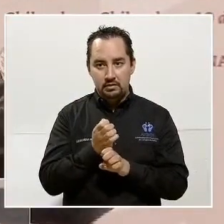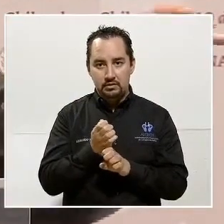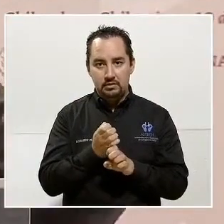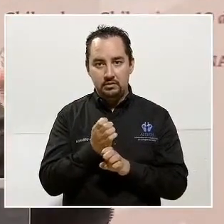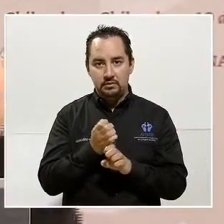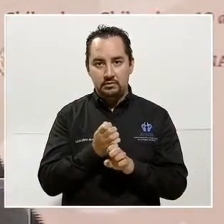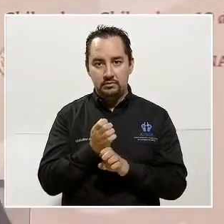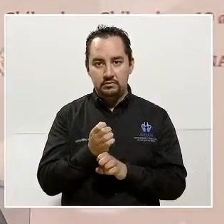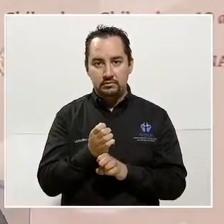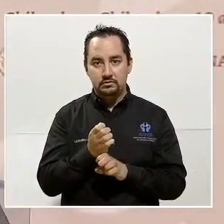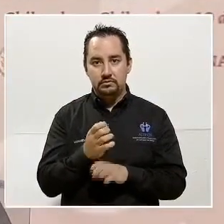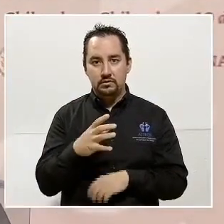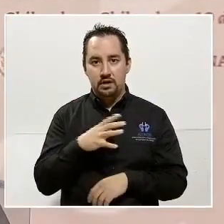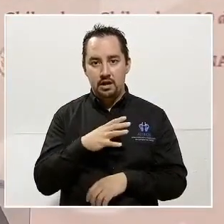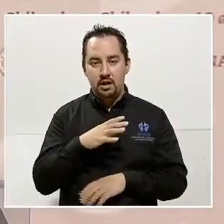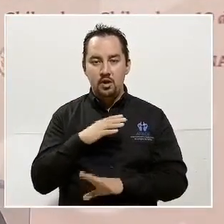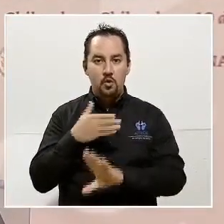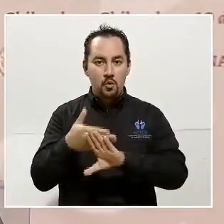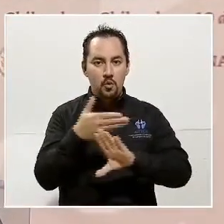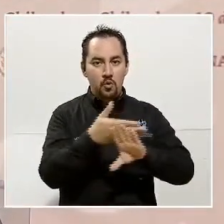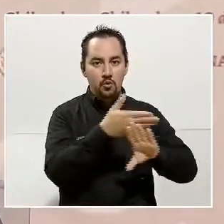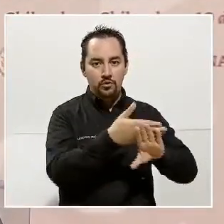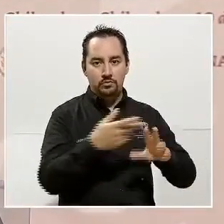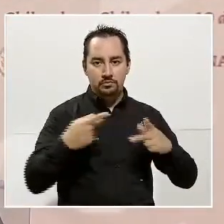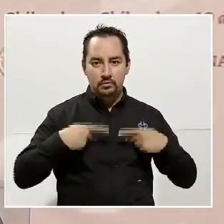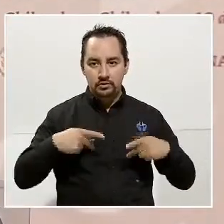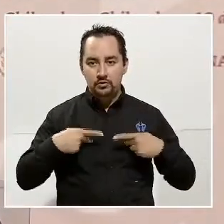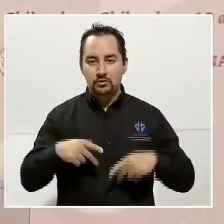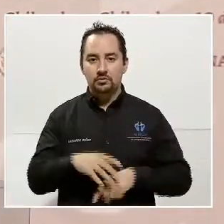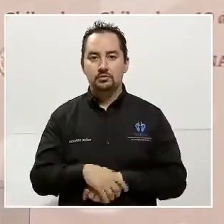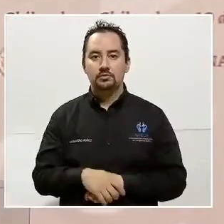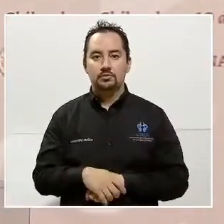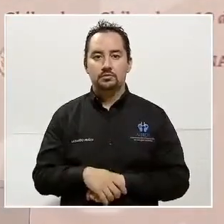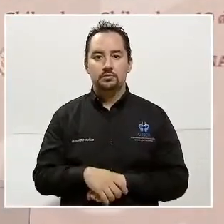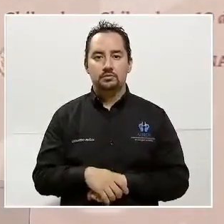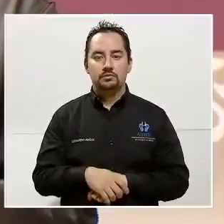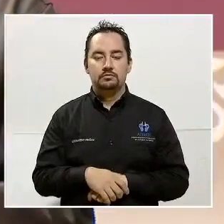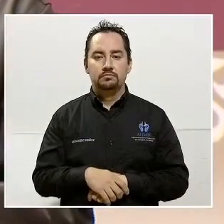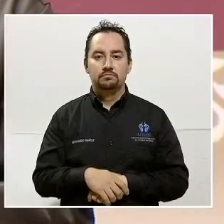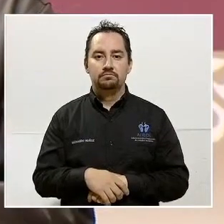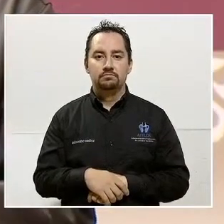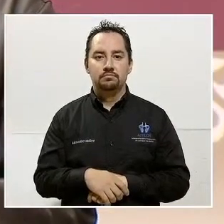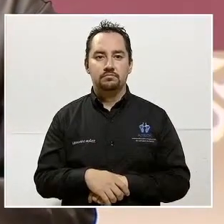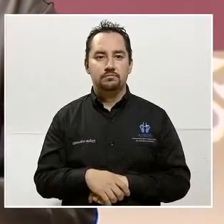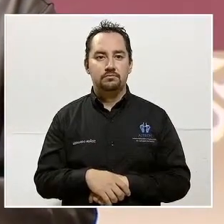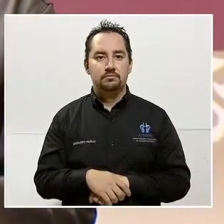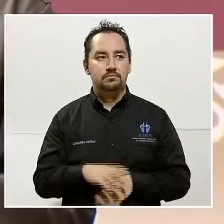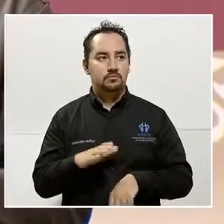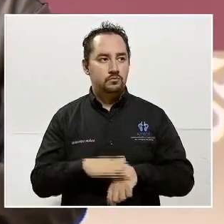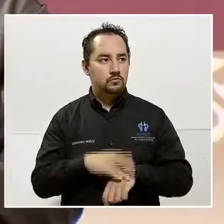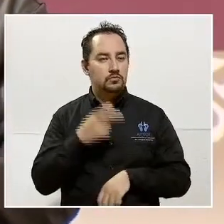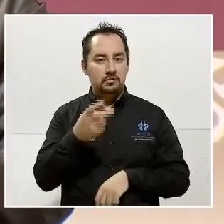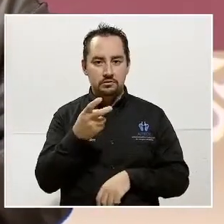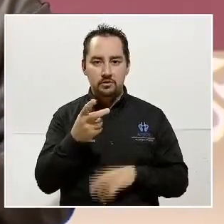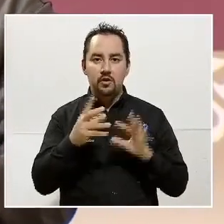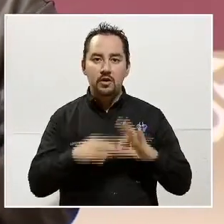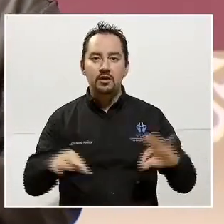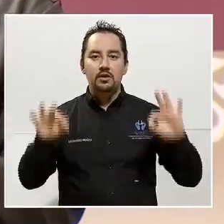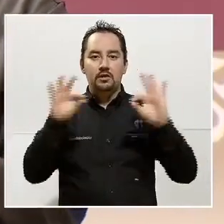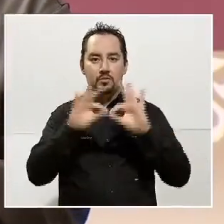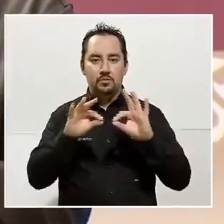la explotación de los trabajadores. Por eso es también muy importante el